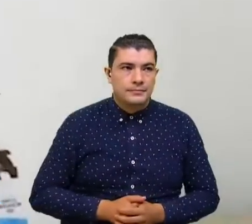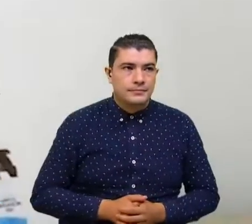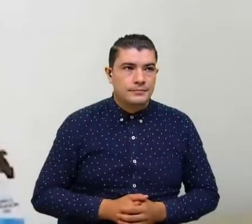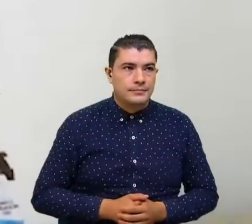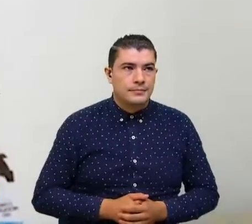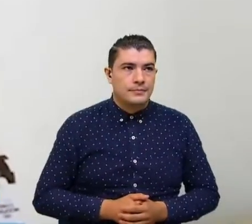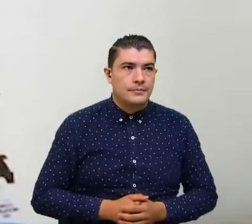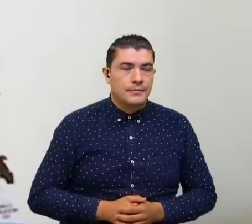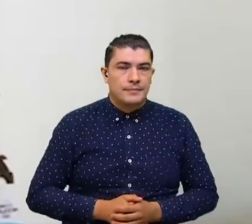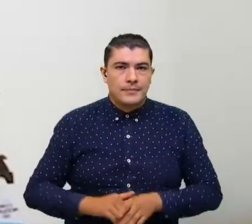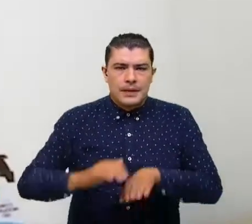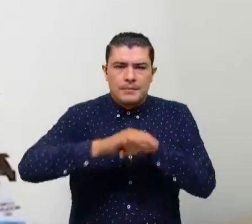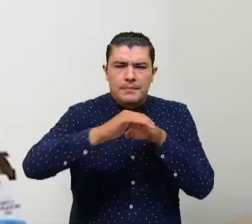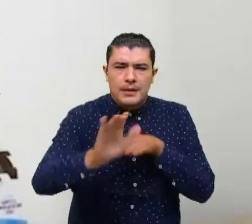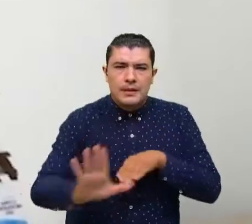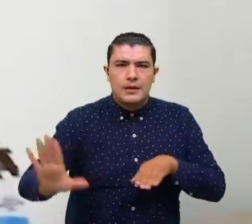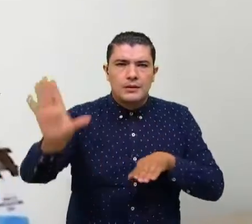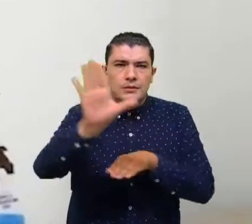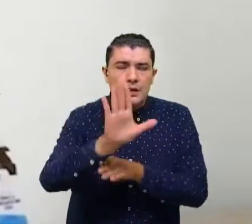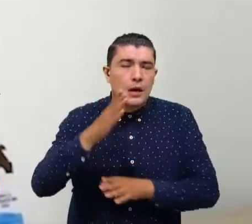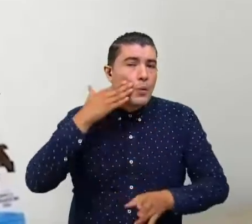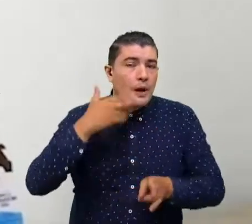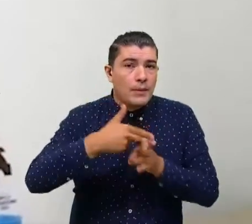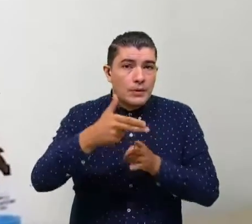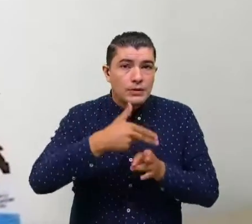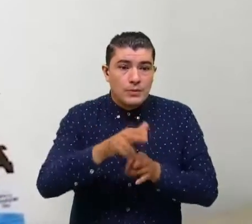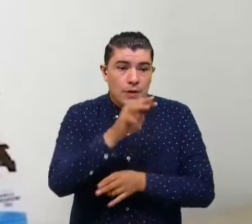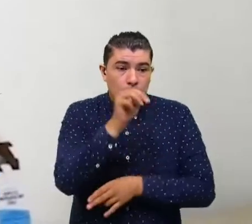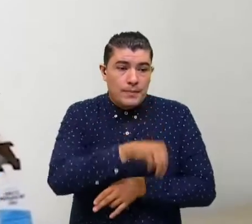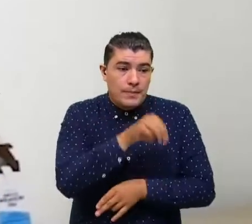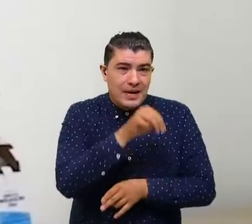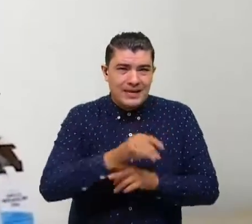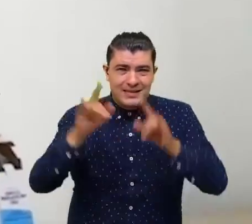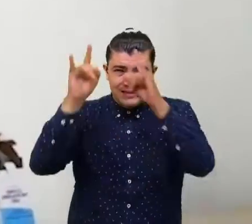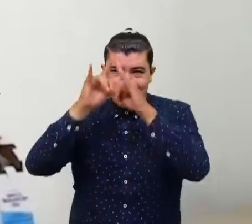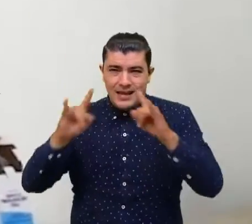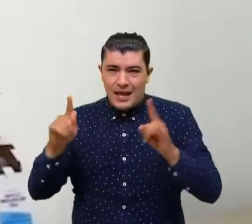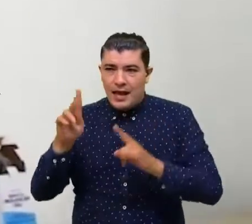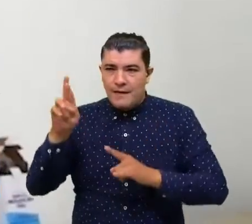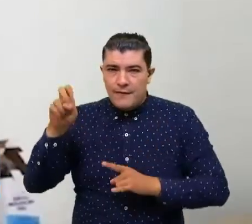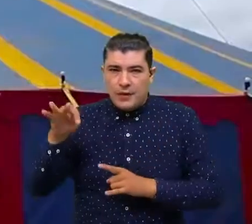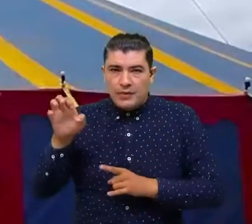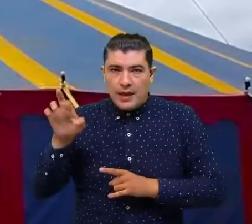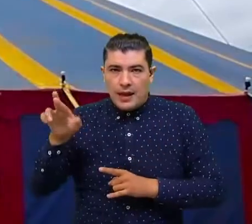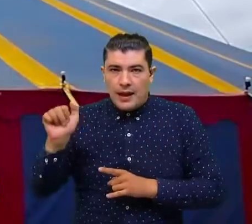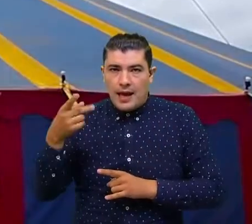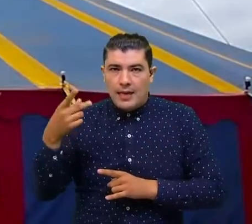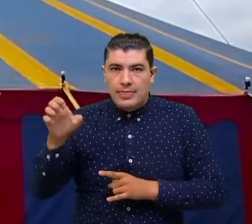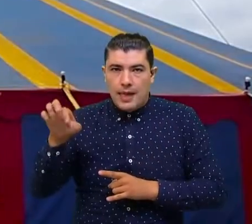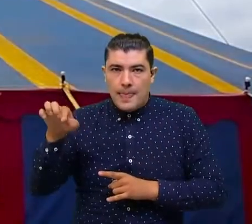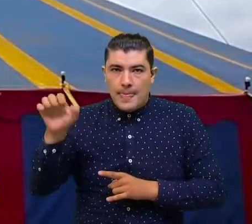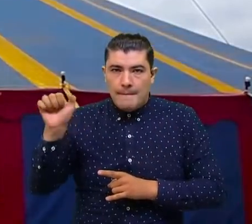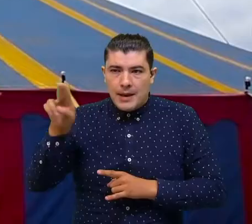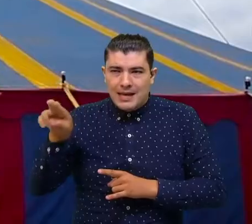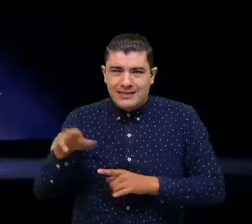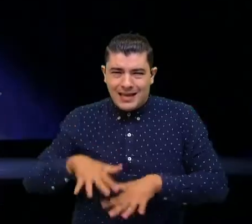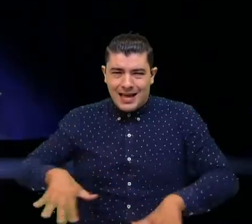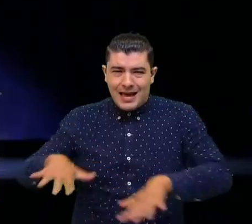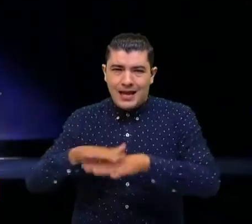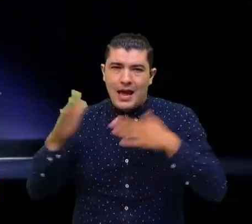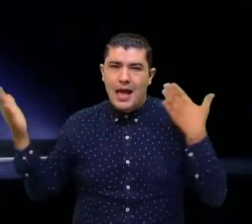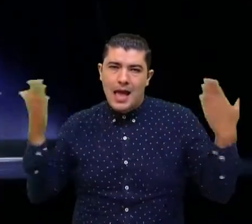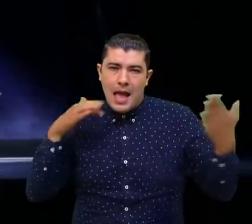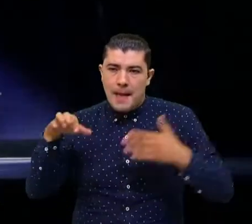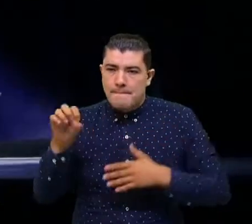Los invitamos para este martes bajo la carpa del Circo Frontera de Paz, que está ubicado en la vereda del Pórtico, para que disfruten de